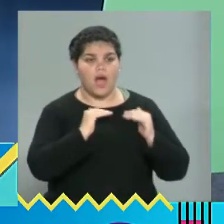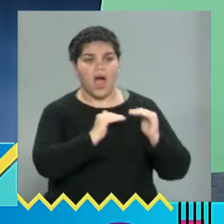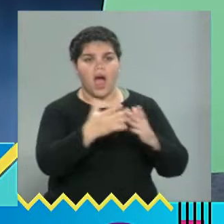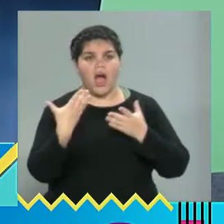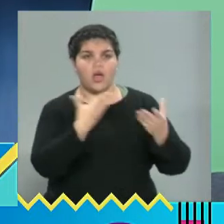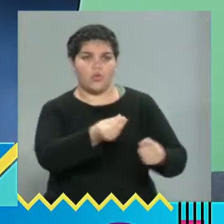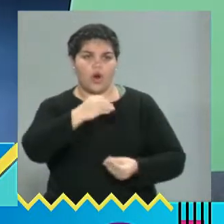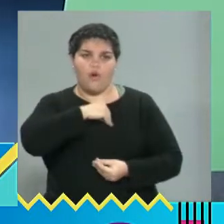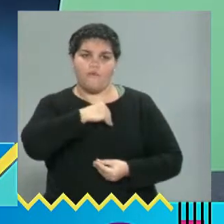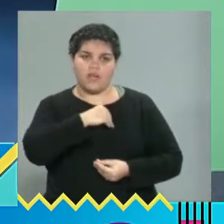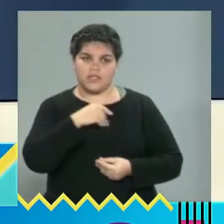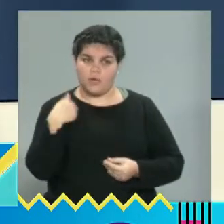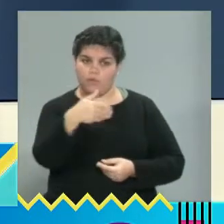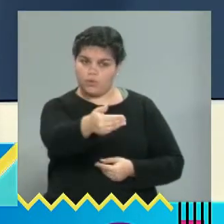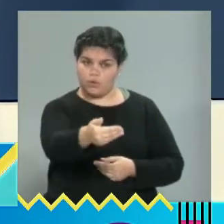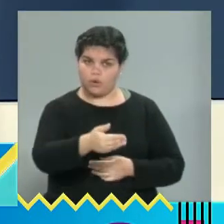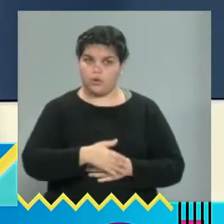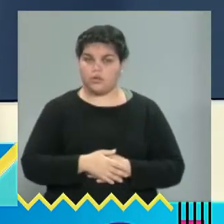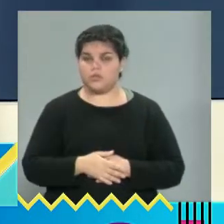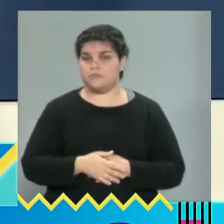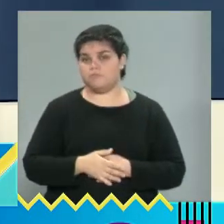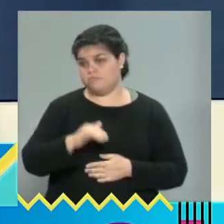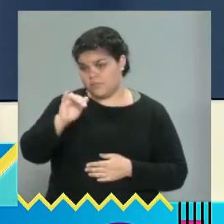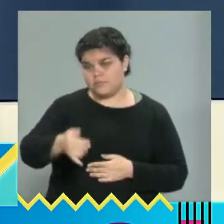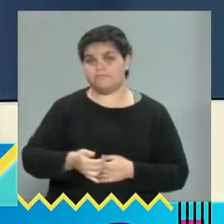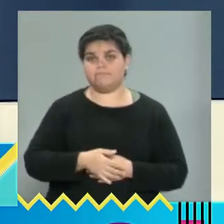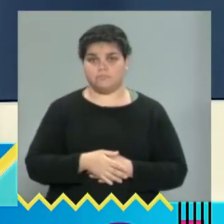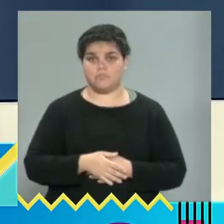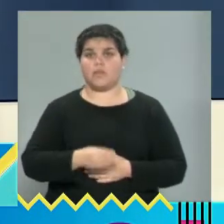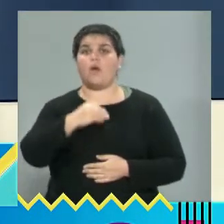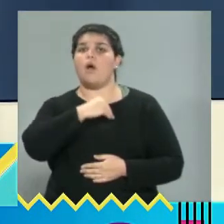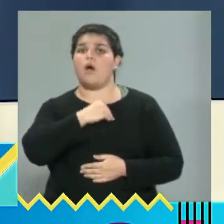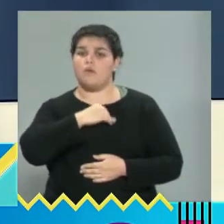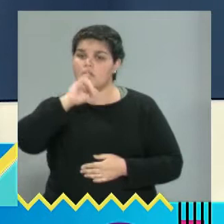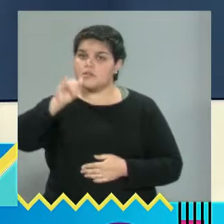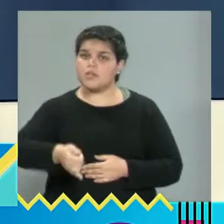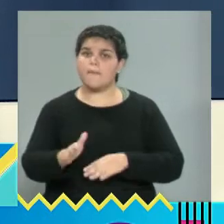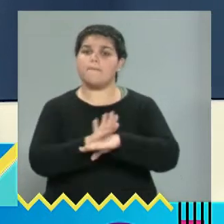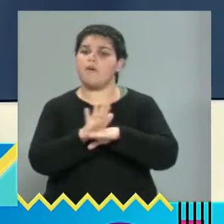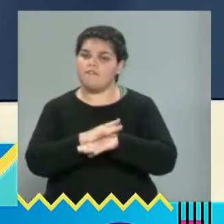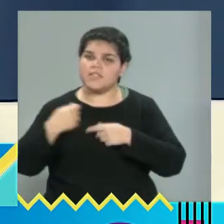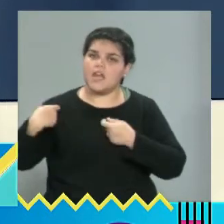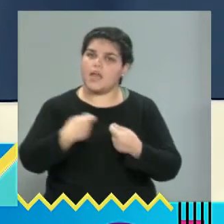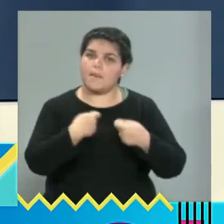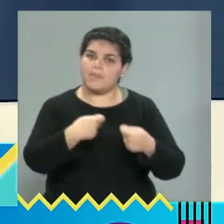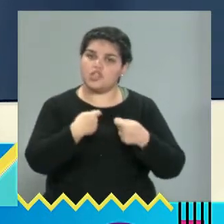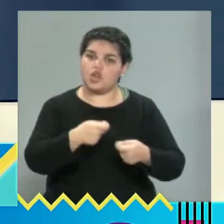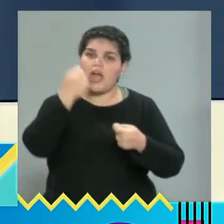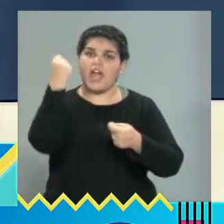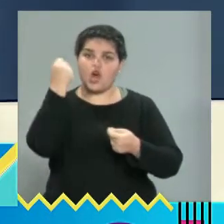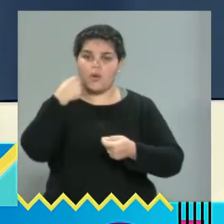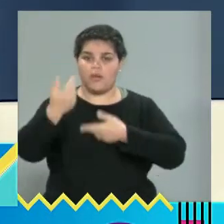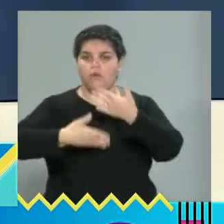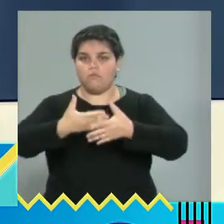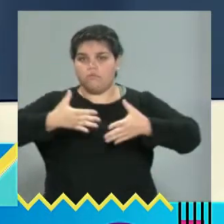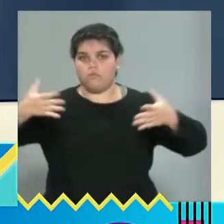acá en los meses que siguen. No, claro, y la credibilidad es la base para que hagan inversiones, para que la economía siga creciendo. Vuelvo a repetir,